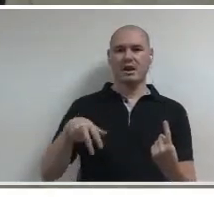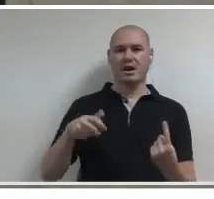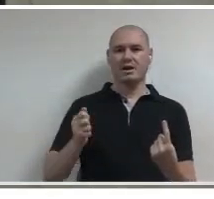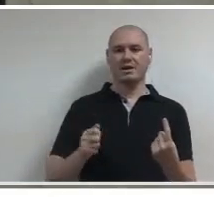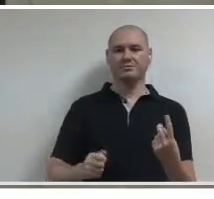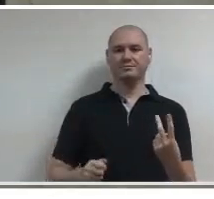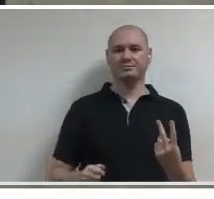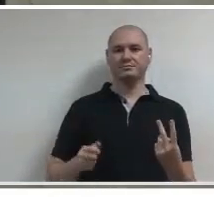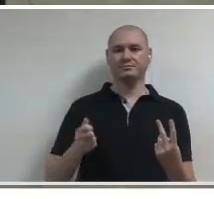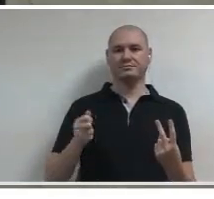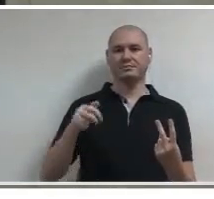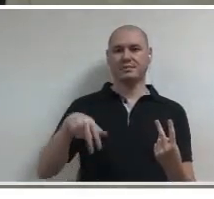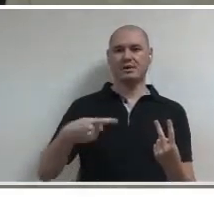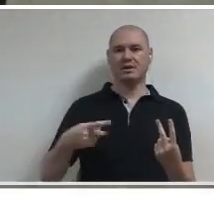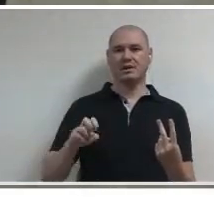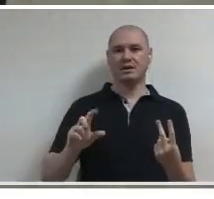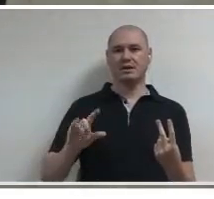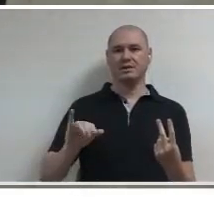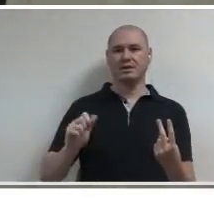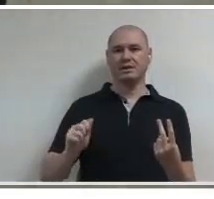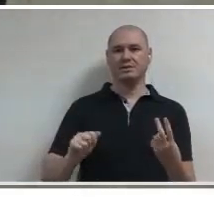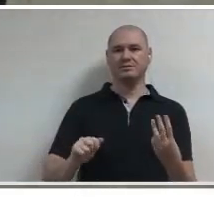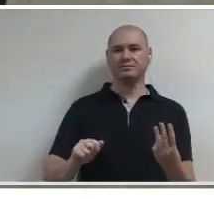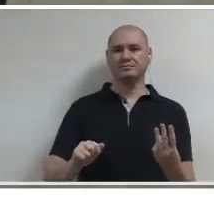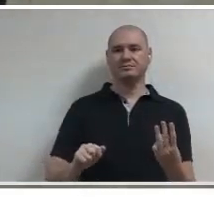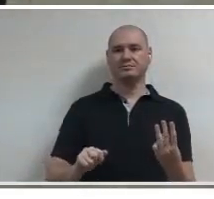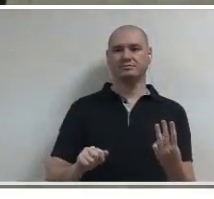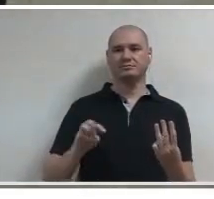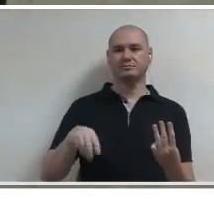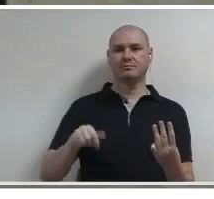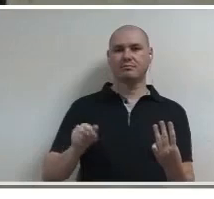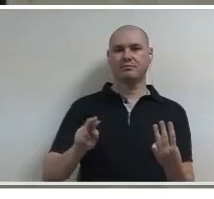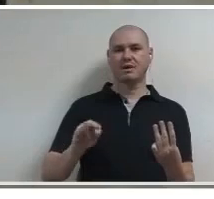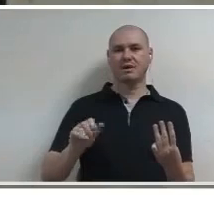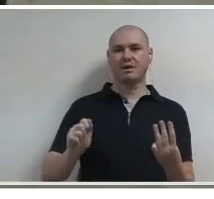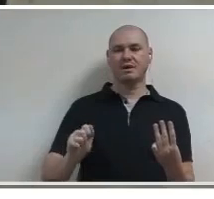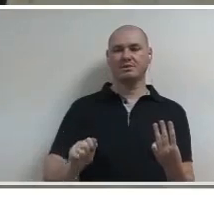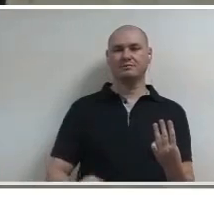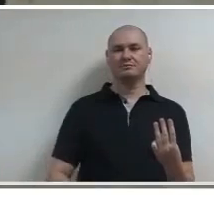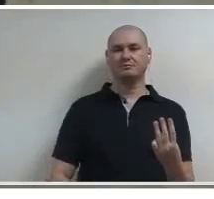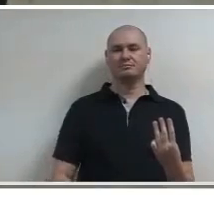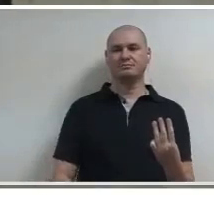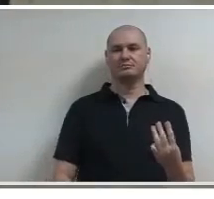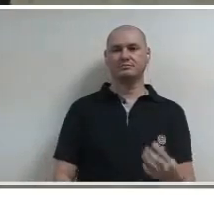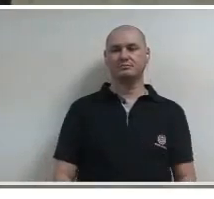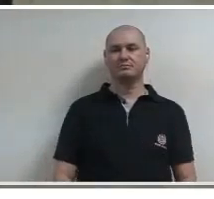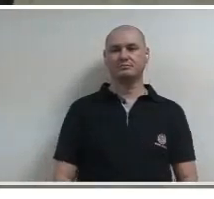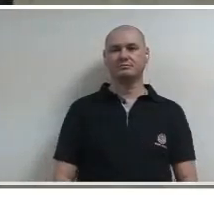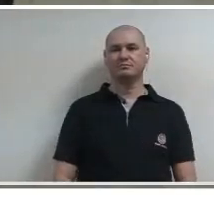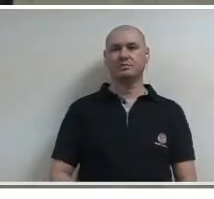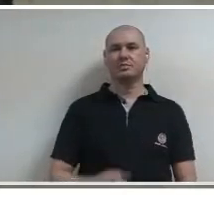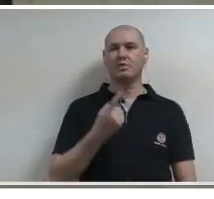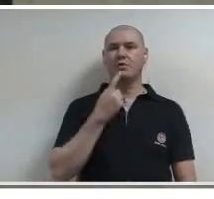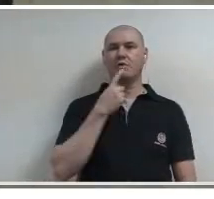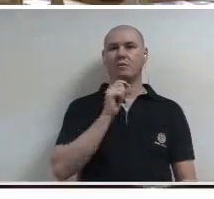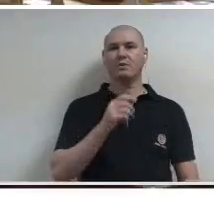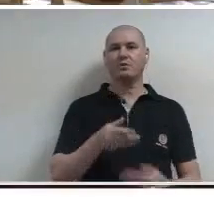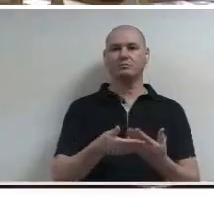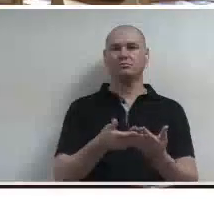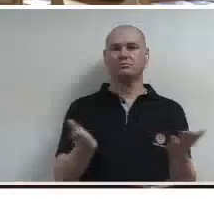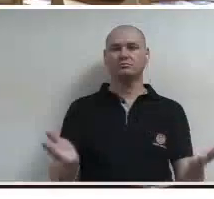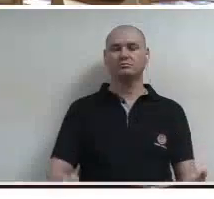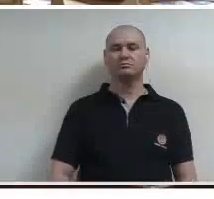Ana Teresa Britos Morel, abogada Angélica María Velázquez Gómez, abogada María Fátima Montiel